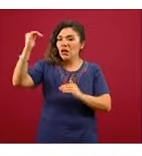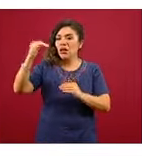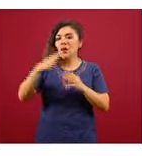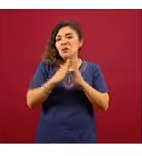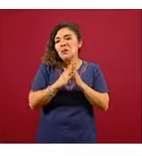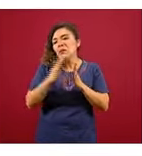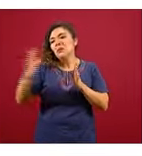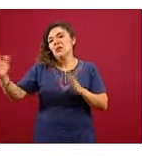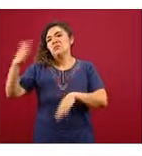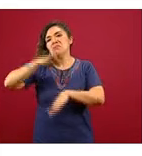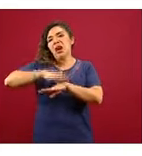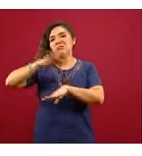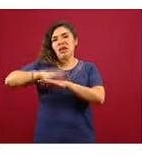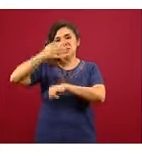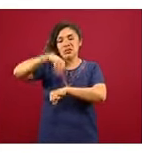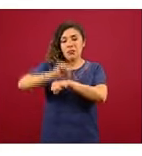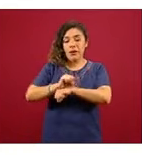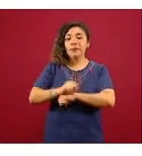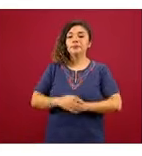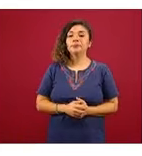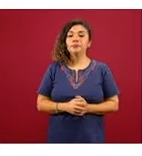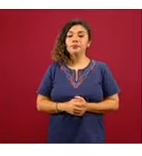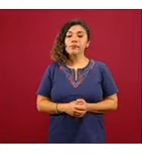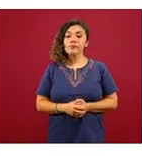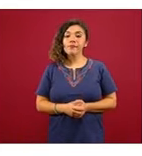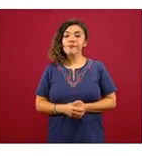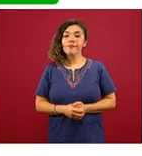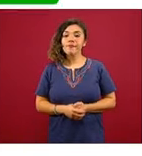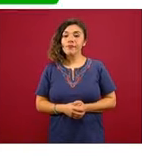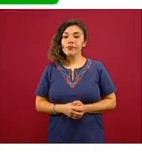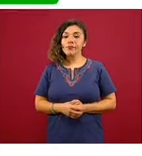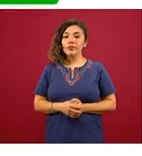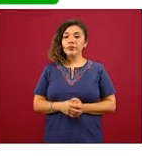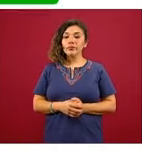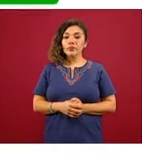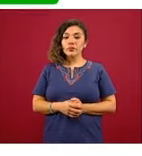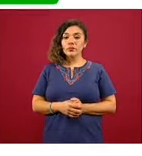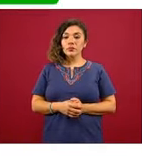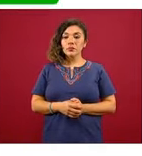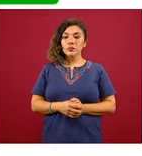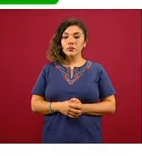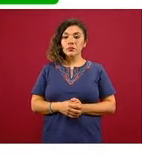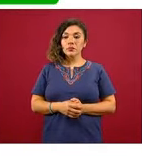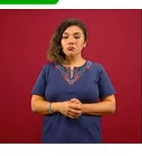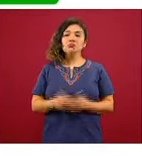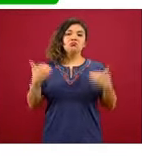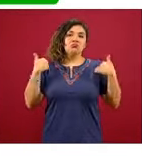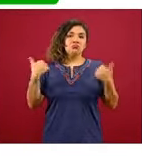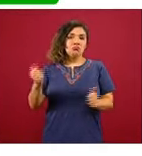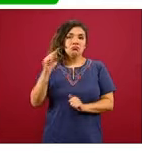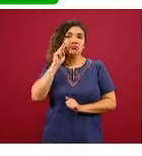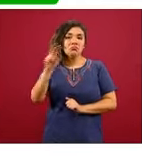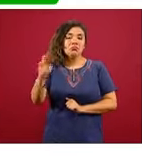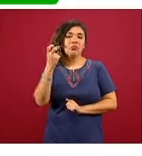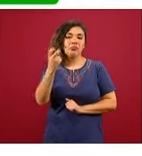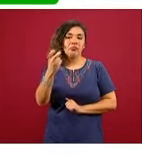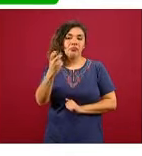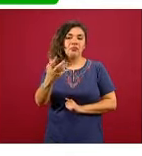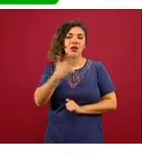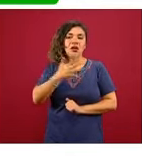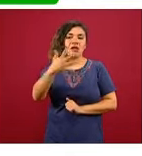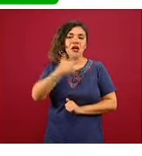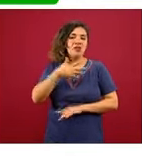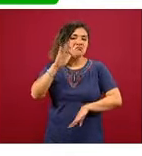en todas las semanas. Veamos la siguiente diapositiva para ver la tendencia, Claramente tenemos prácticamente